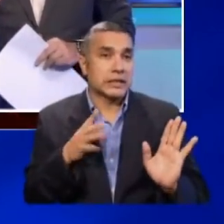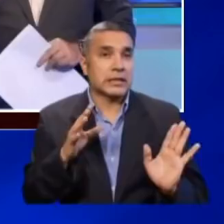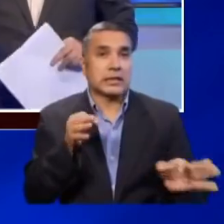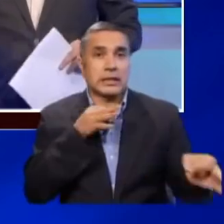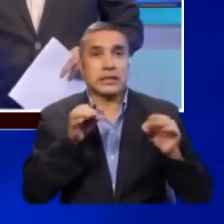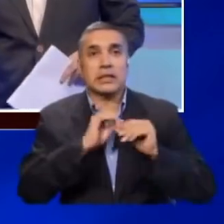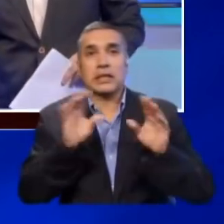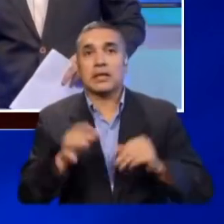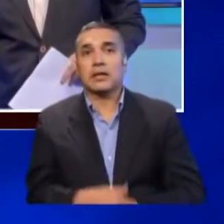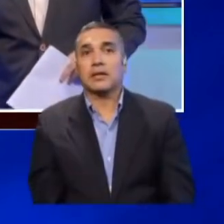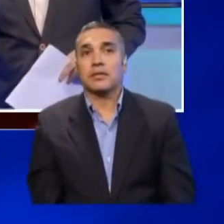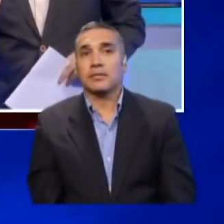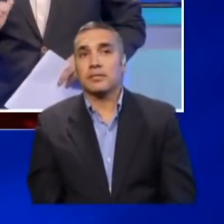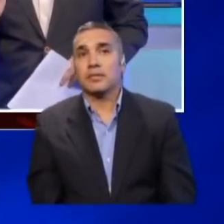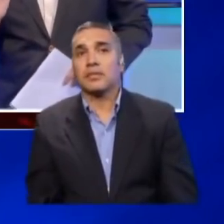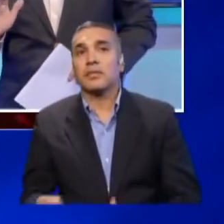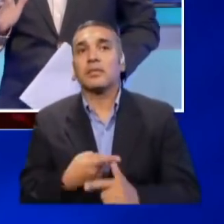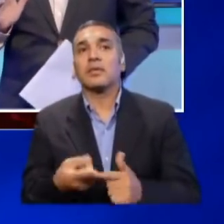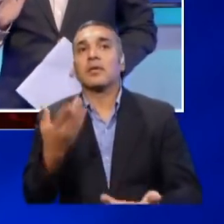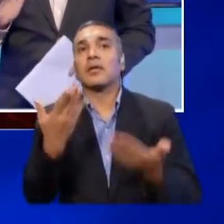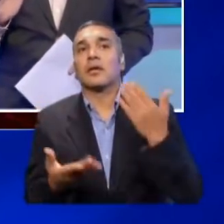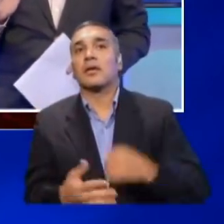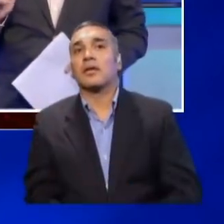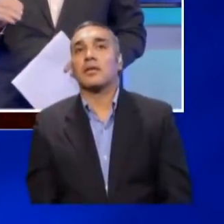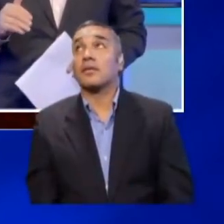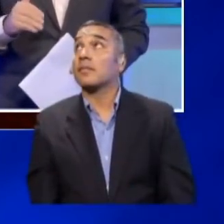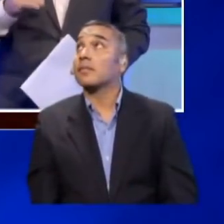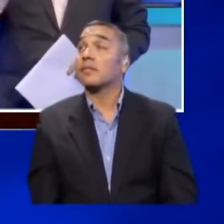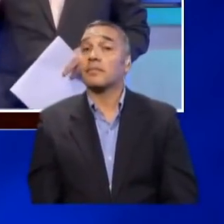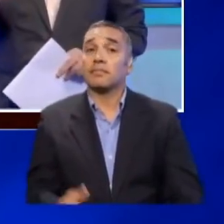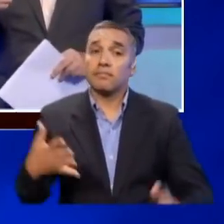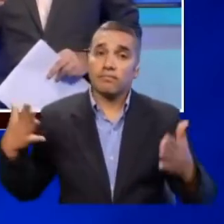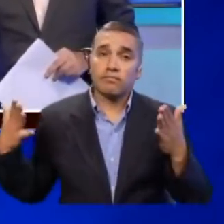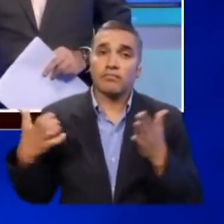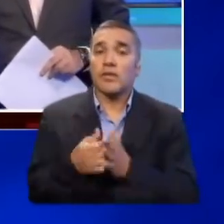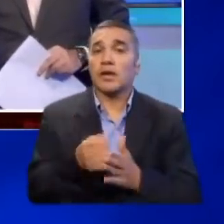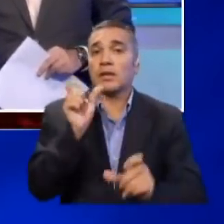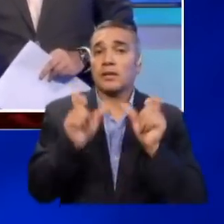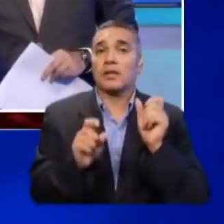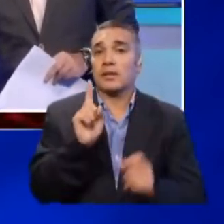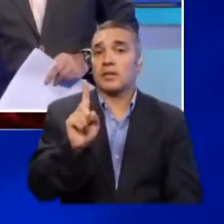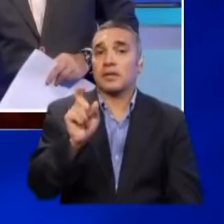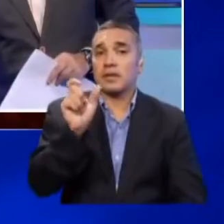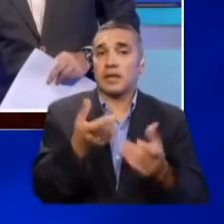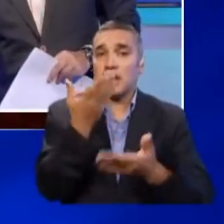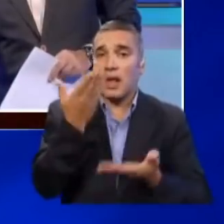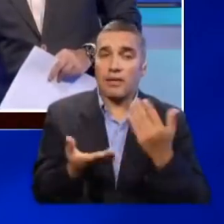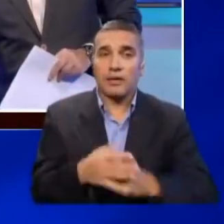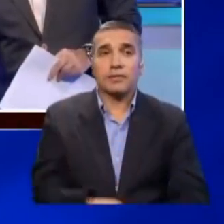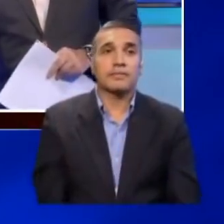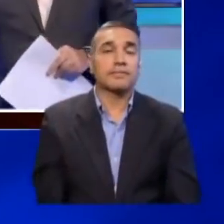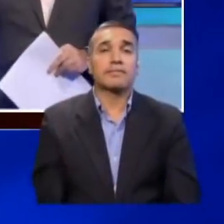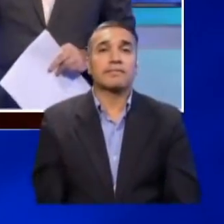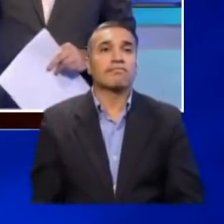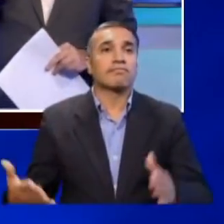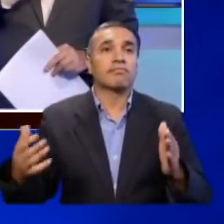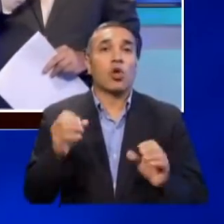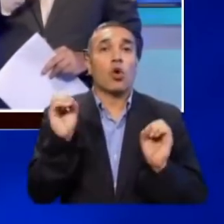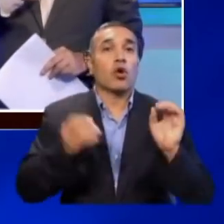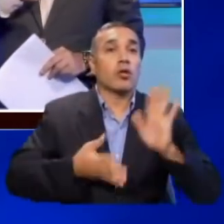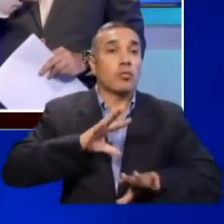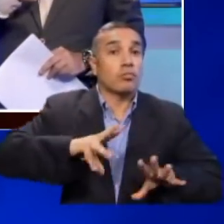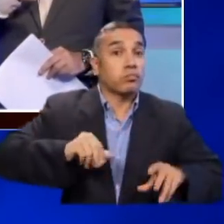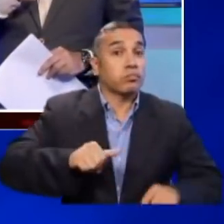instancia de zig zag ya puede ser que a lo mejor fue atropellado de esta persona y va a cometer algún